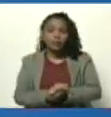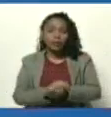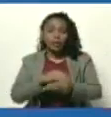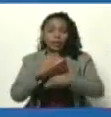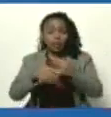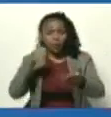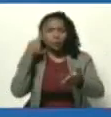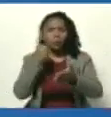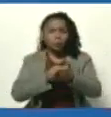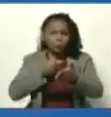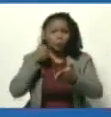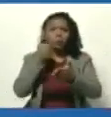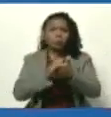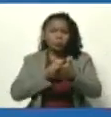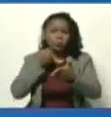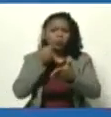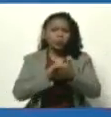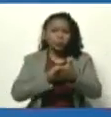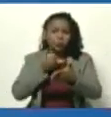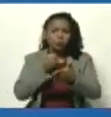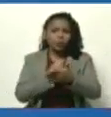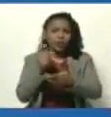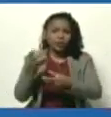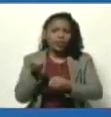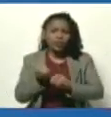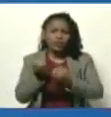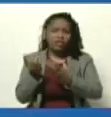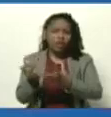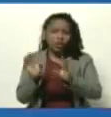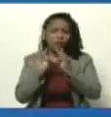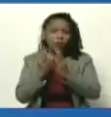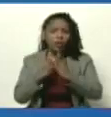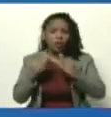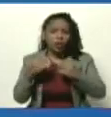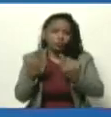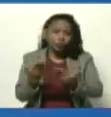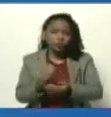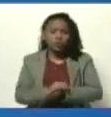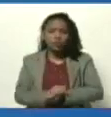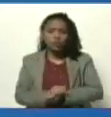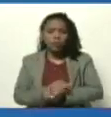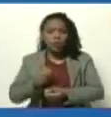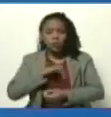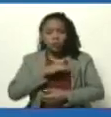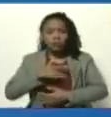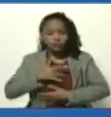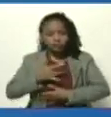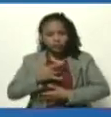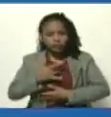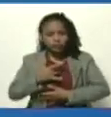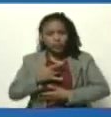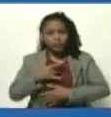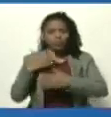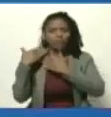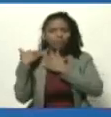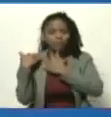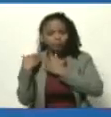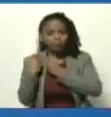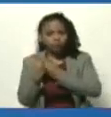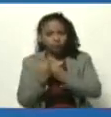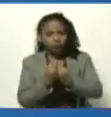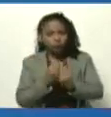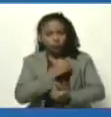tiempo con esa enfermedad, a sus familiares, a todos, pues. Nuestro sentimiento de pesar y de acompañamiento en